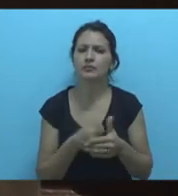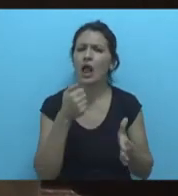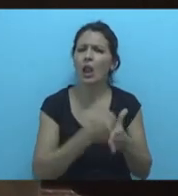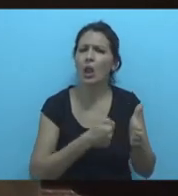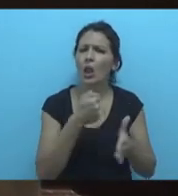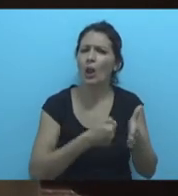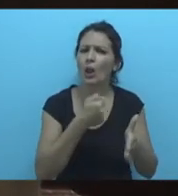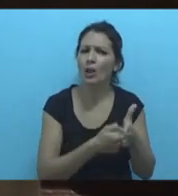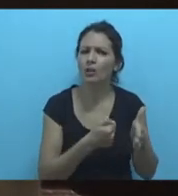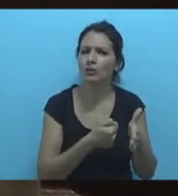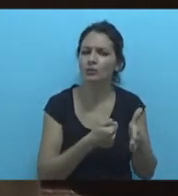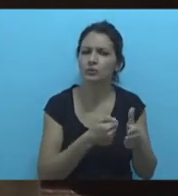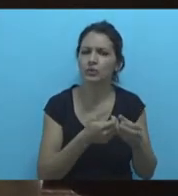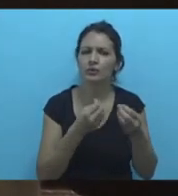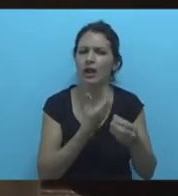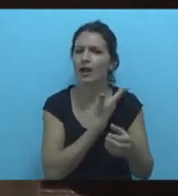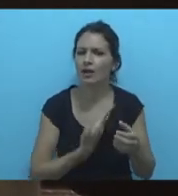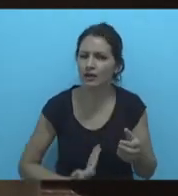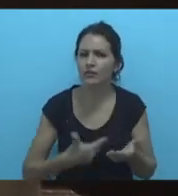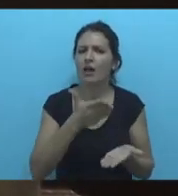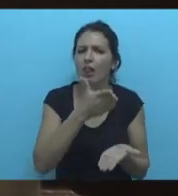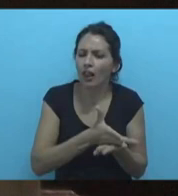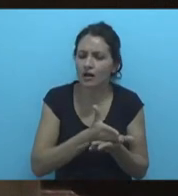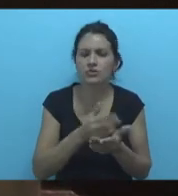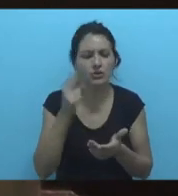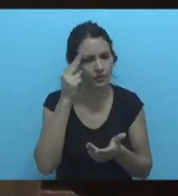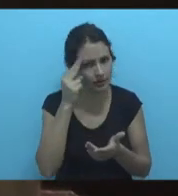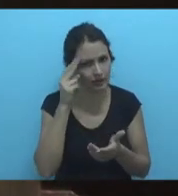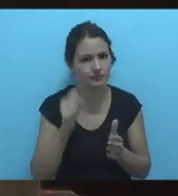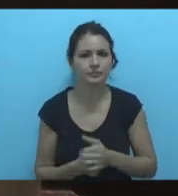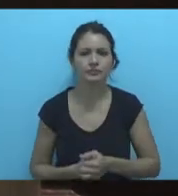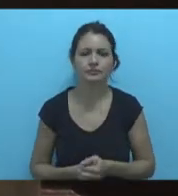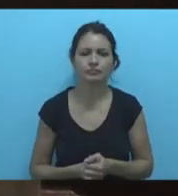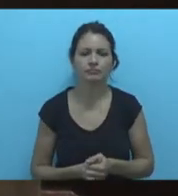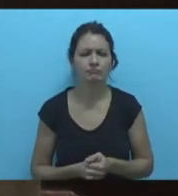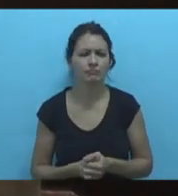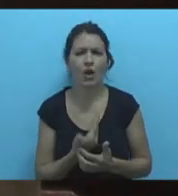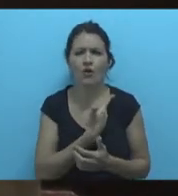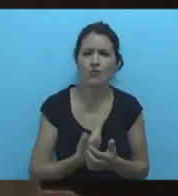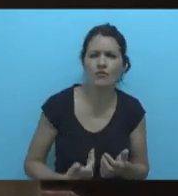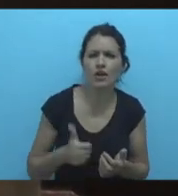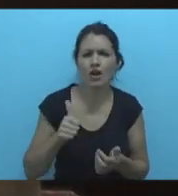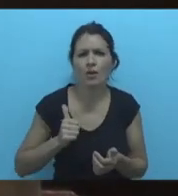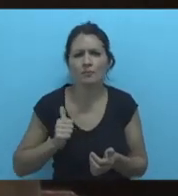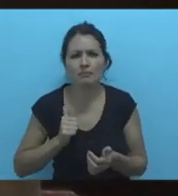la lucha histórica por el Estado de Derecho, ¿no? En distintas etapas. Se exilió, fue perseguido, fue amenazado por las 3A, tuvo